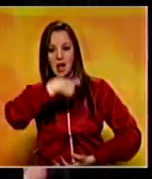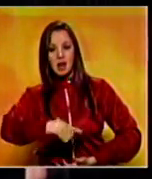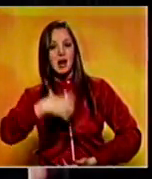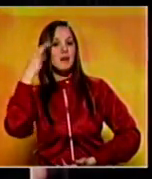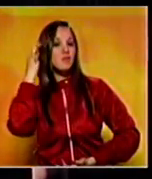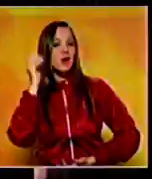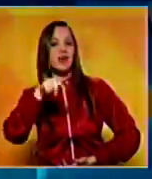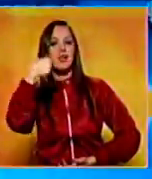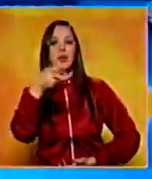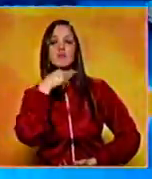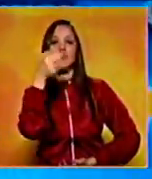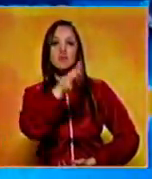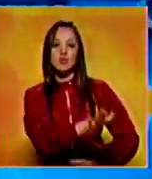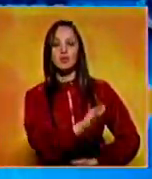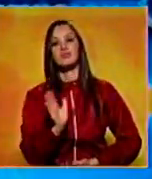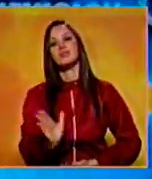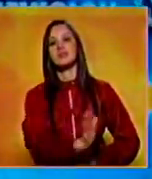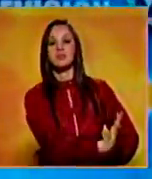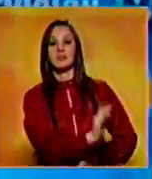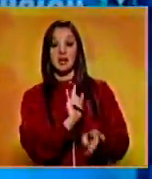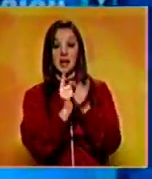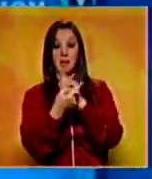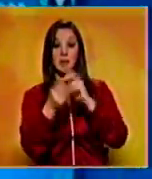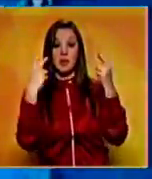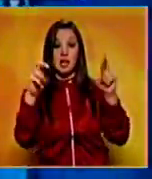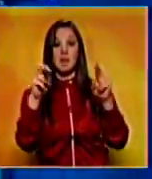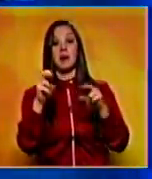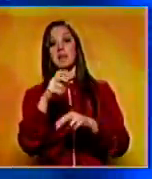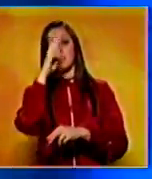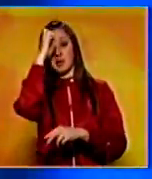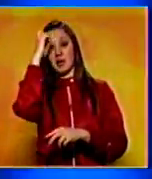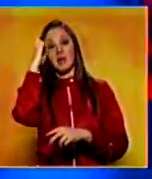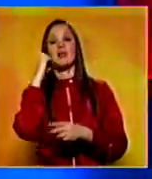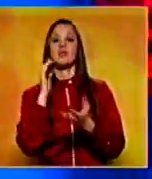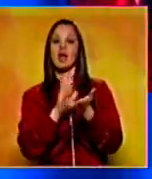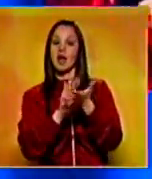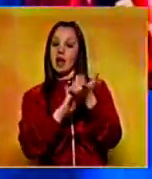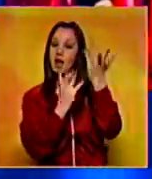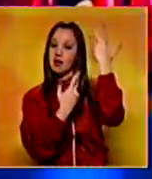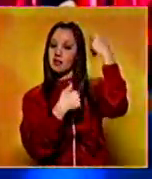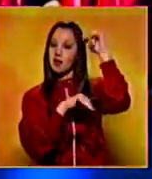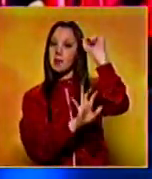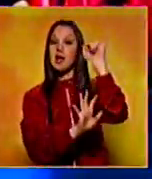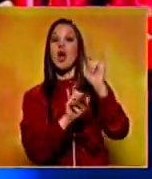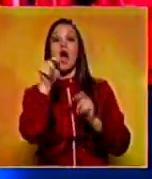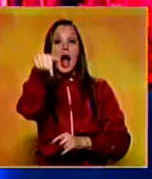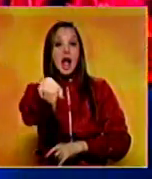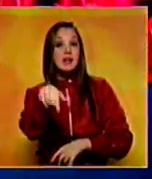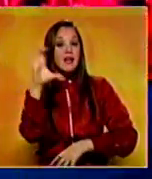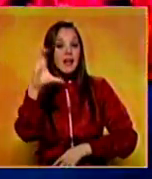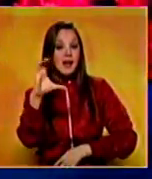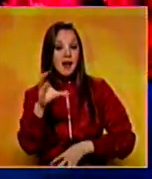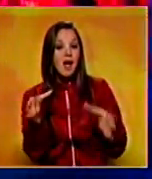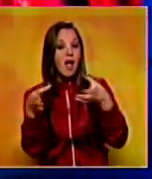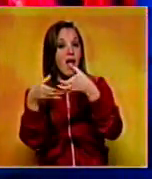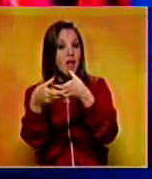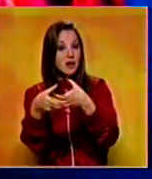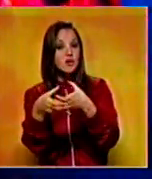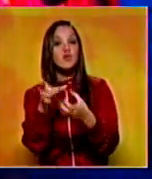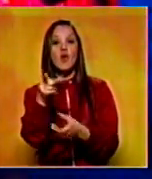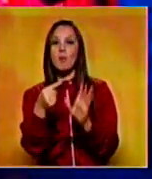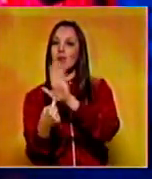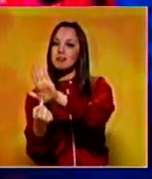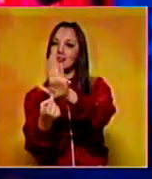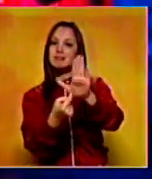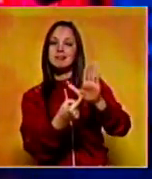del Fashion Police. Y cambiamos de tema porque este fin de semana el flamenco se apodera de Caracas. El grupo Flamencura estará